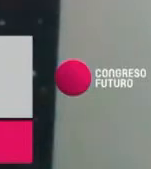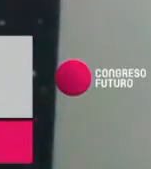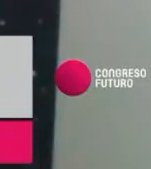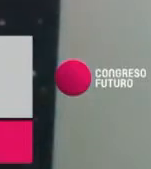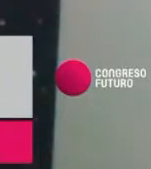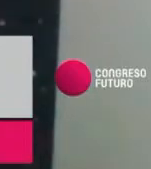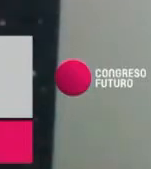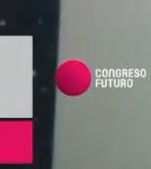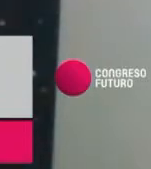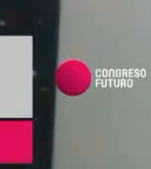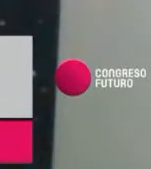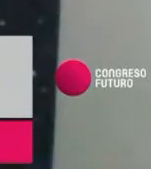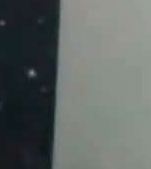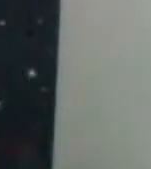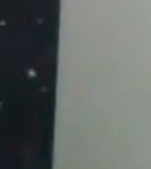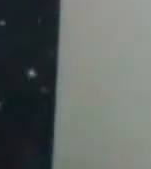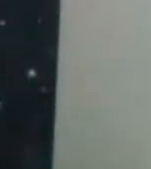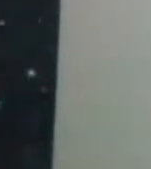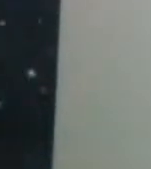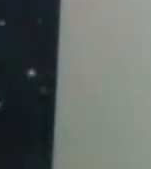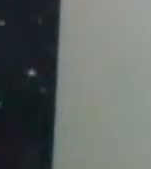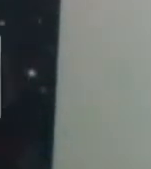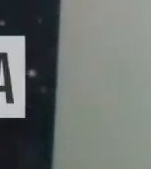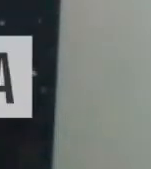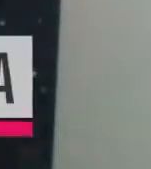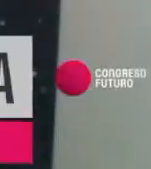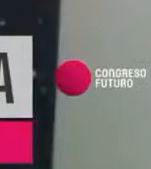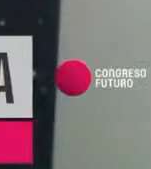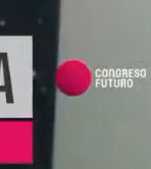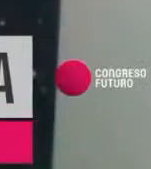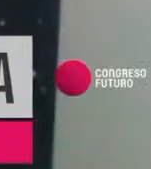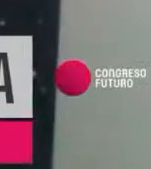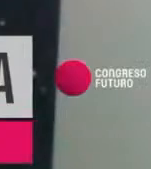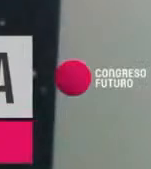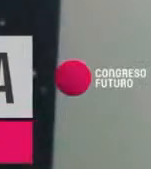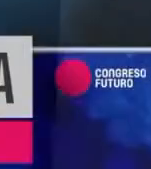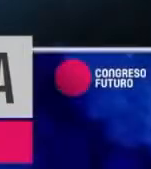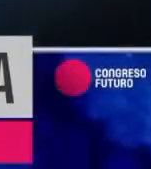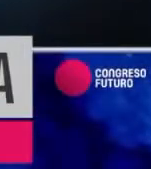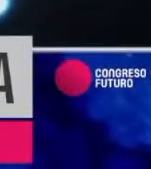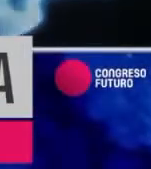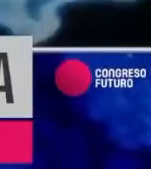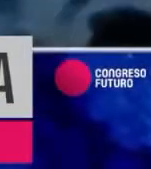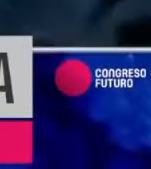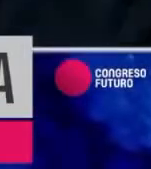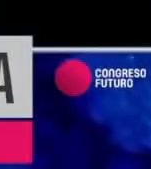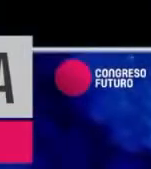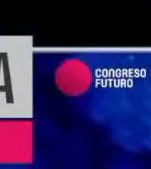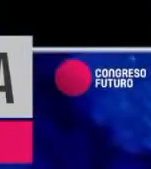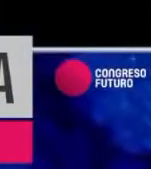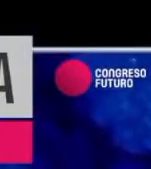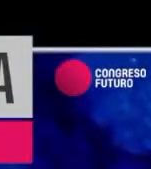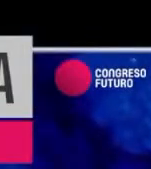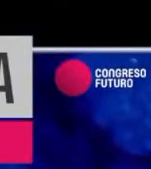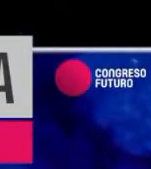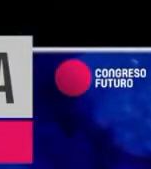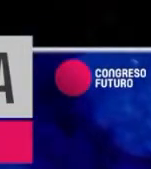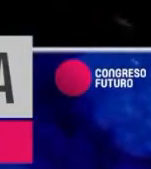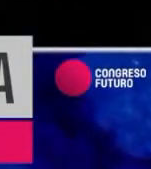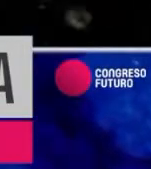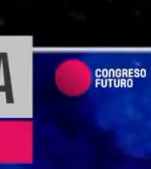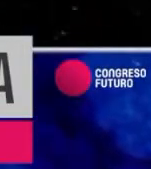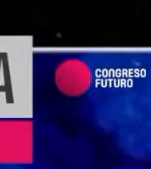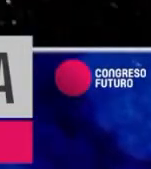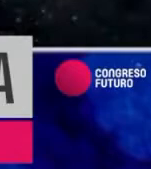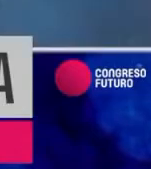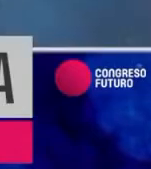tan jóvenes, hombres, mujeres, estudiantes, mira, de todo tipo de gente que hacía filas eternas para